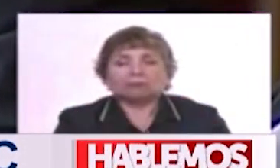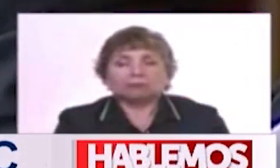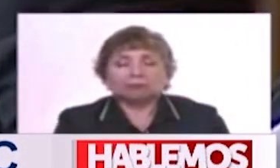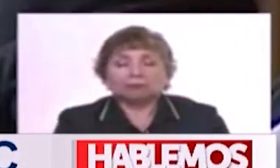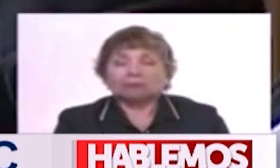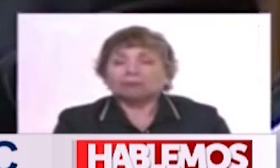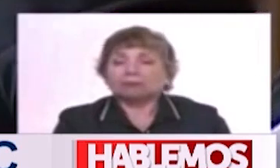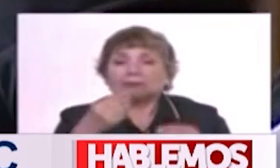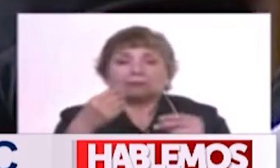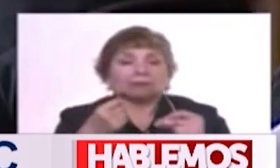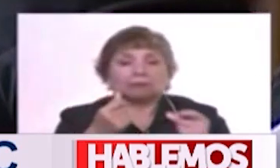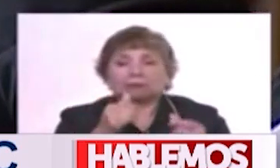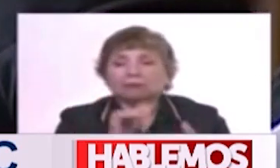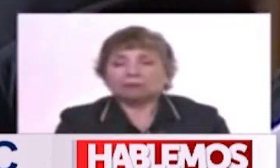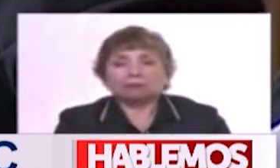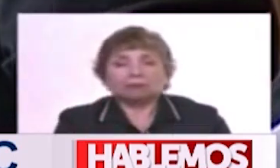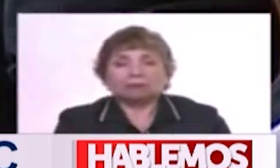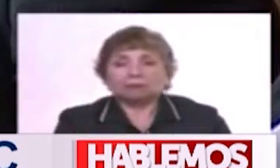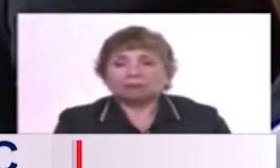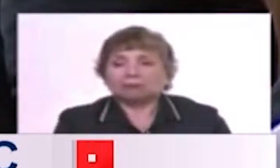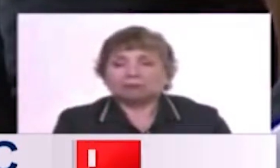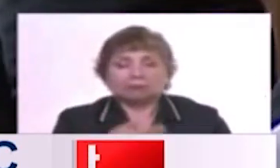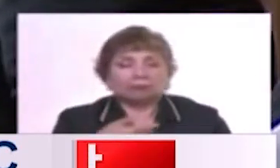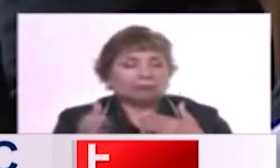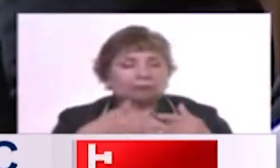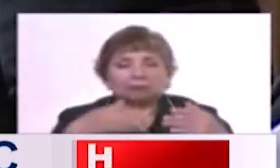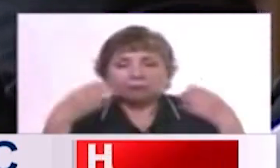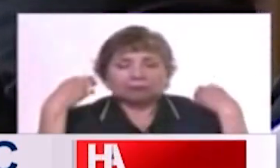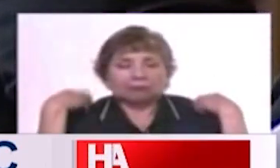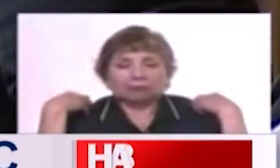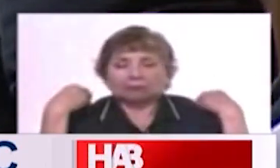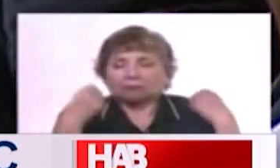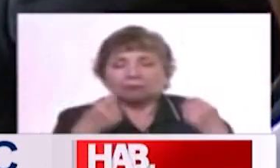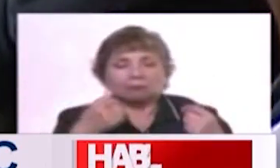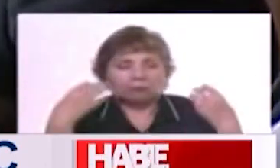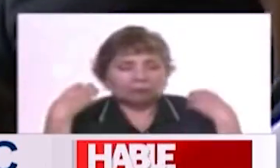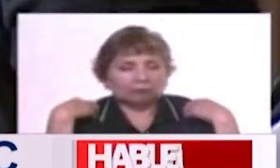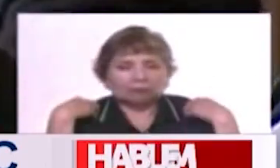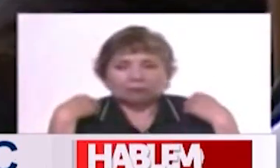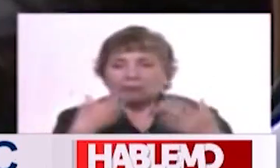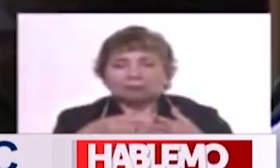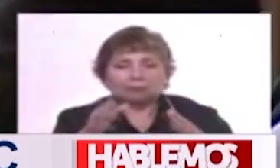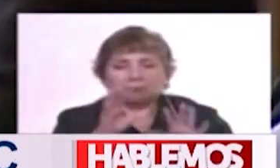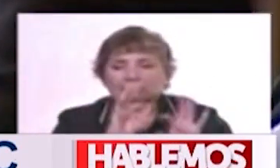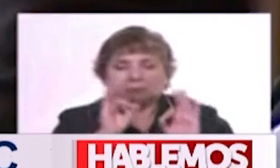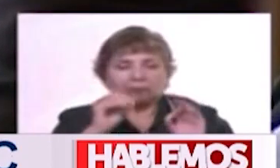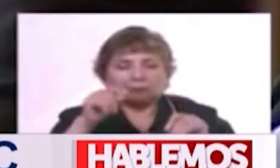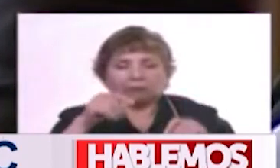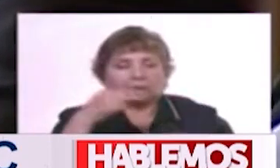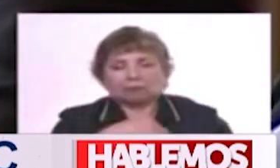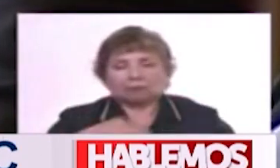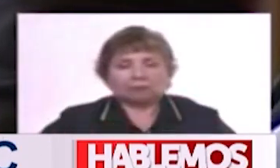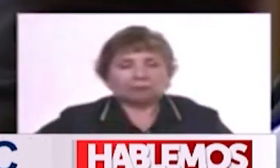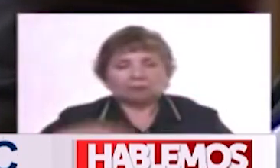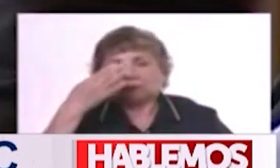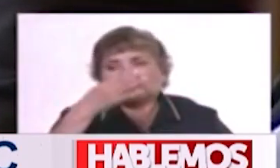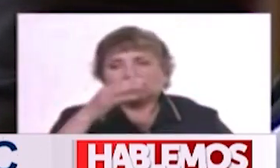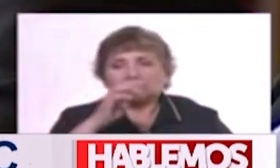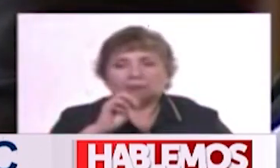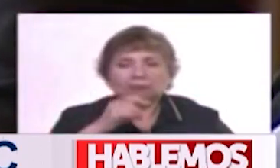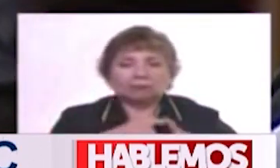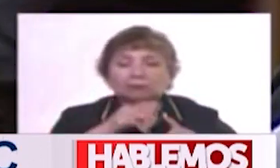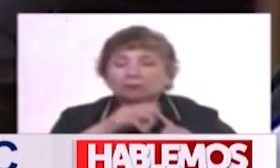presentó Patricia Benavides en contra de los exministros Betsy Chávez, Willy Huerta y Roberto Sánchez. En